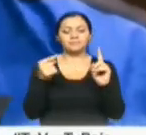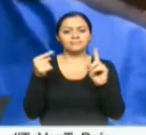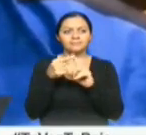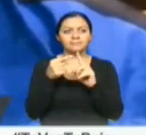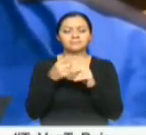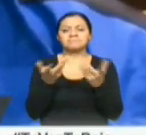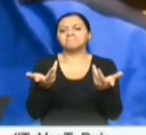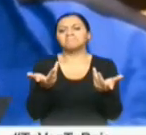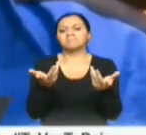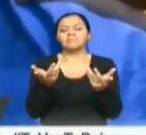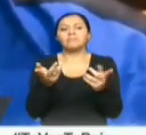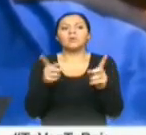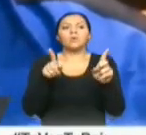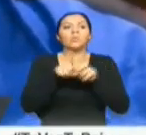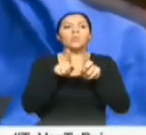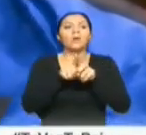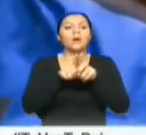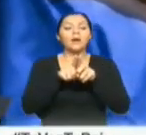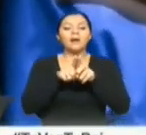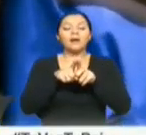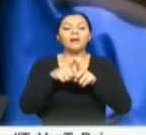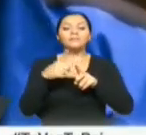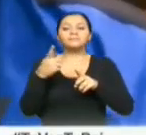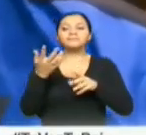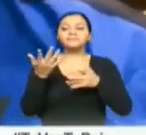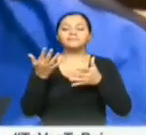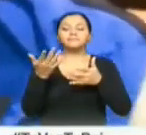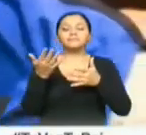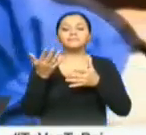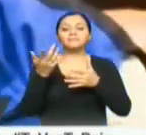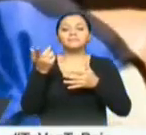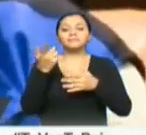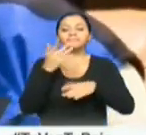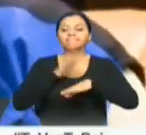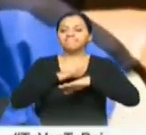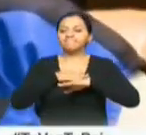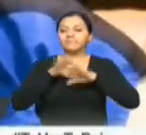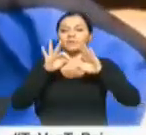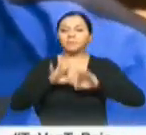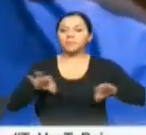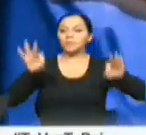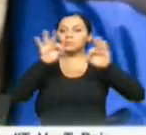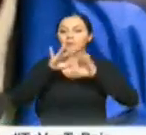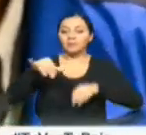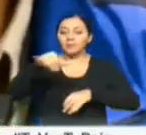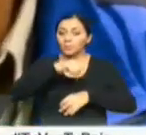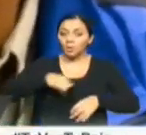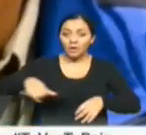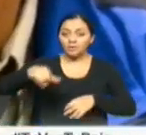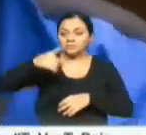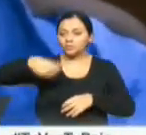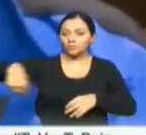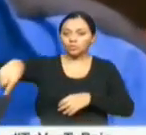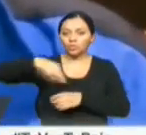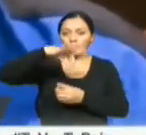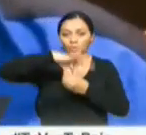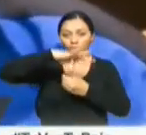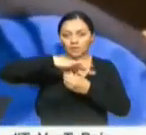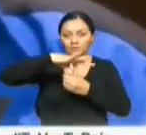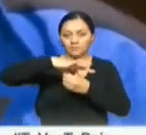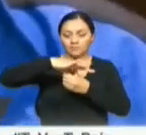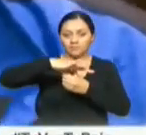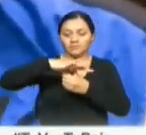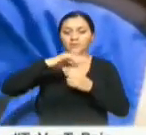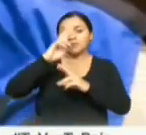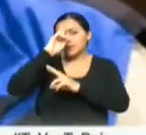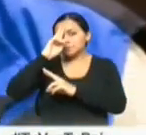como una expresión la más importante de la democracia representativa. Que mañana